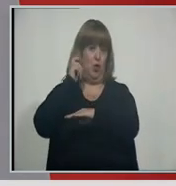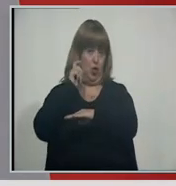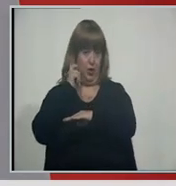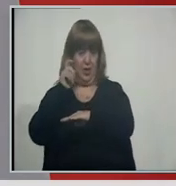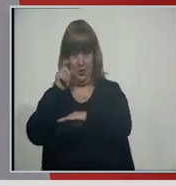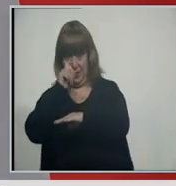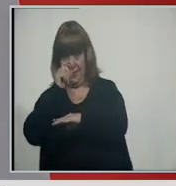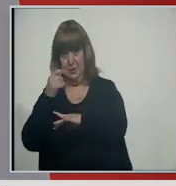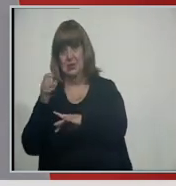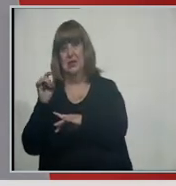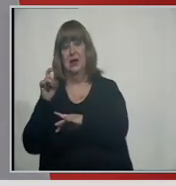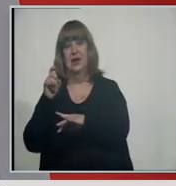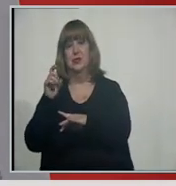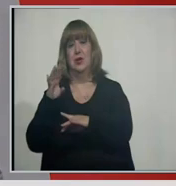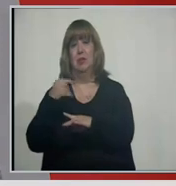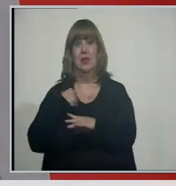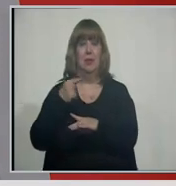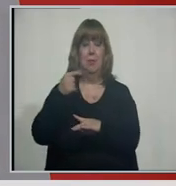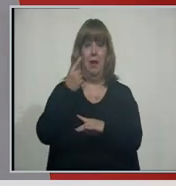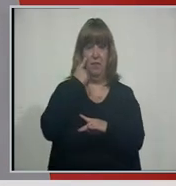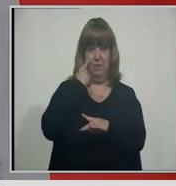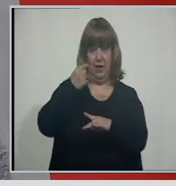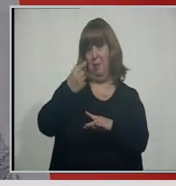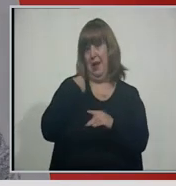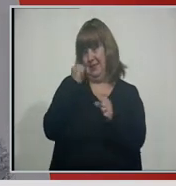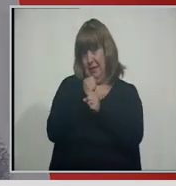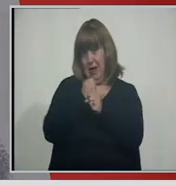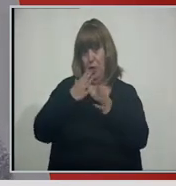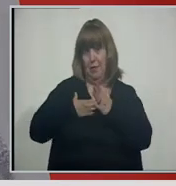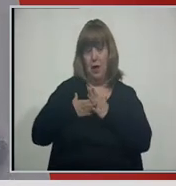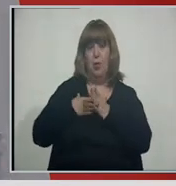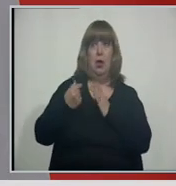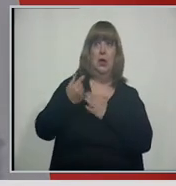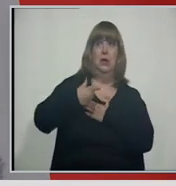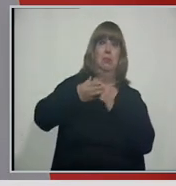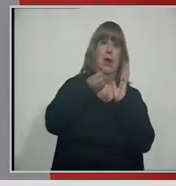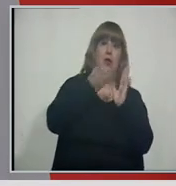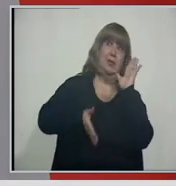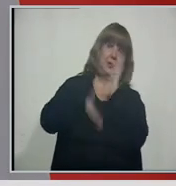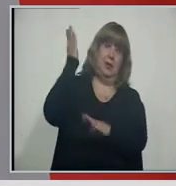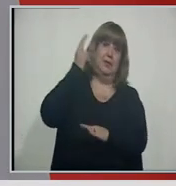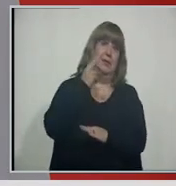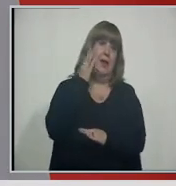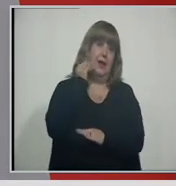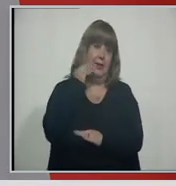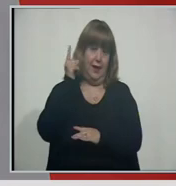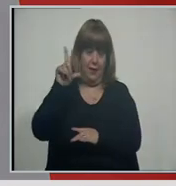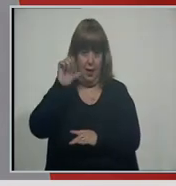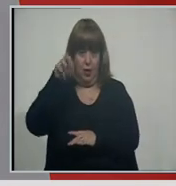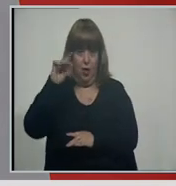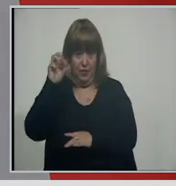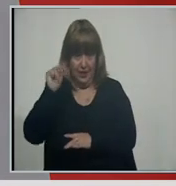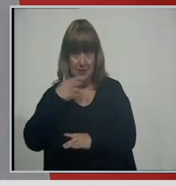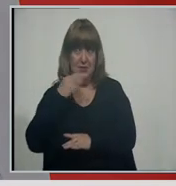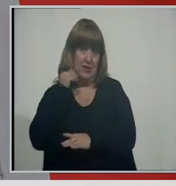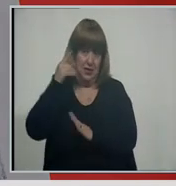trabaje con pepe cibrián ándate a londres sea para desarrollarte de tu calle de tó ya tenemos usted no evidente su profesión te vas